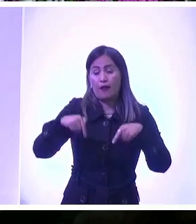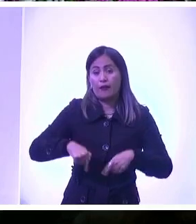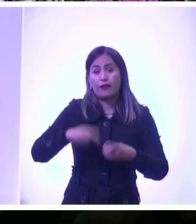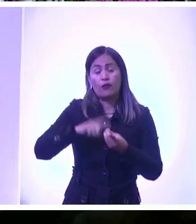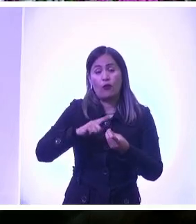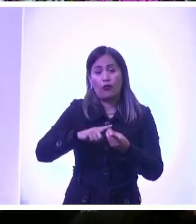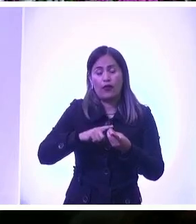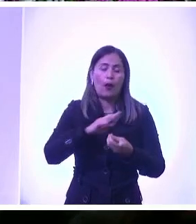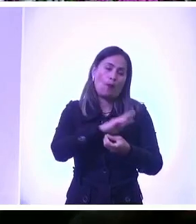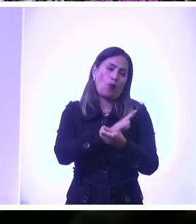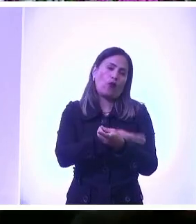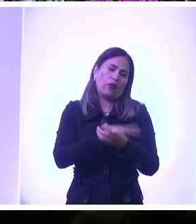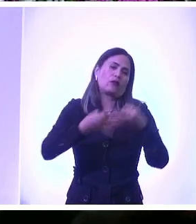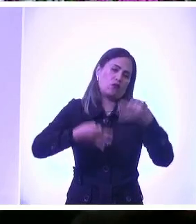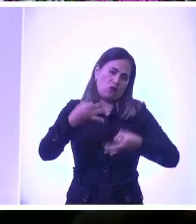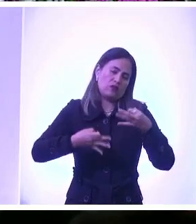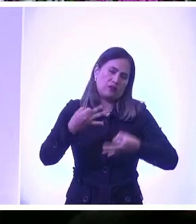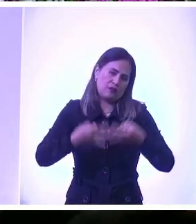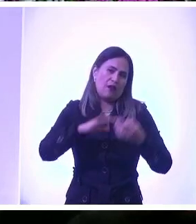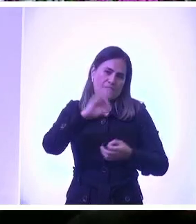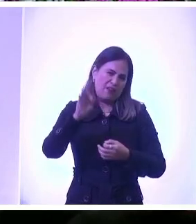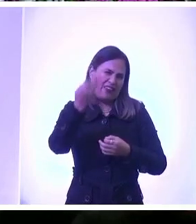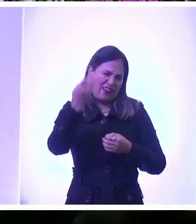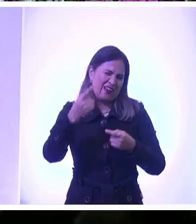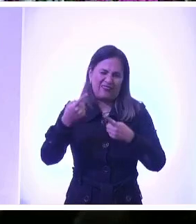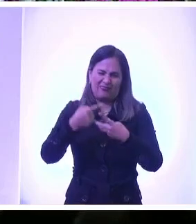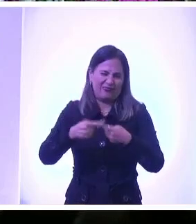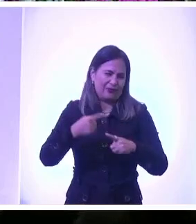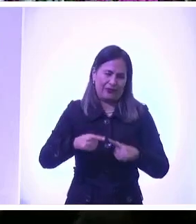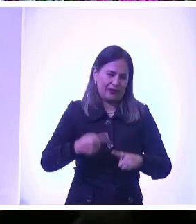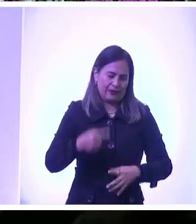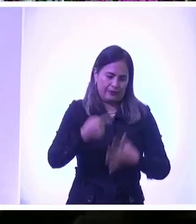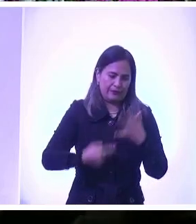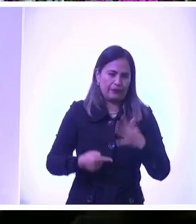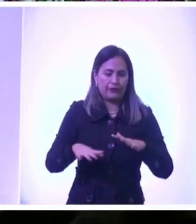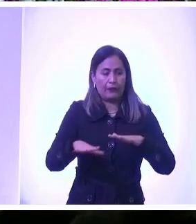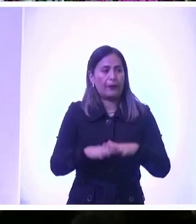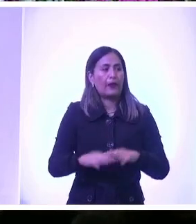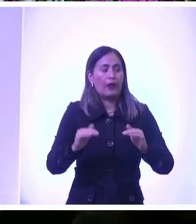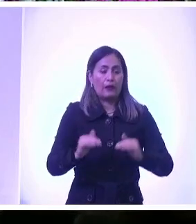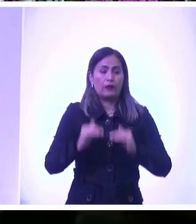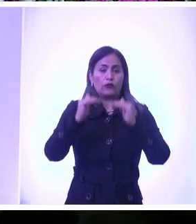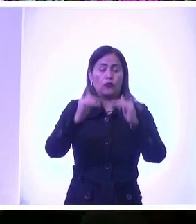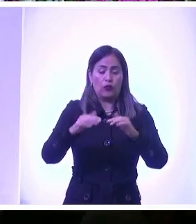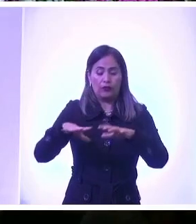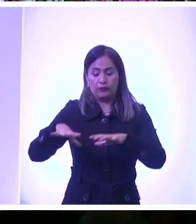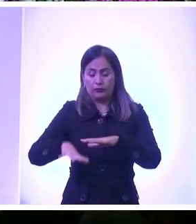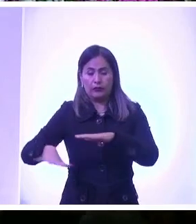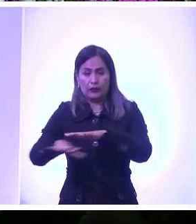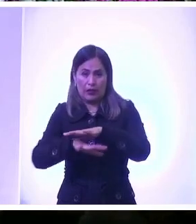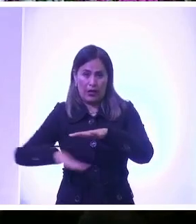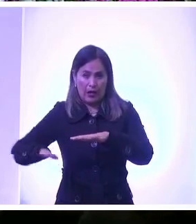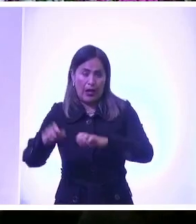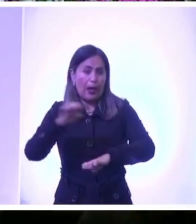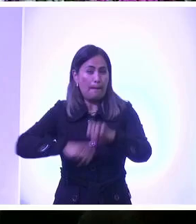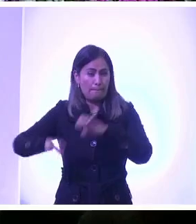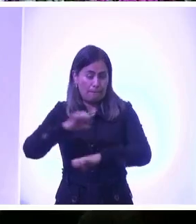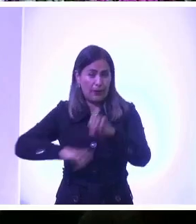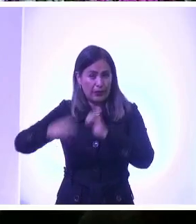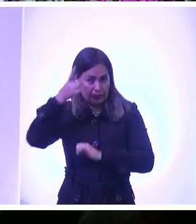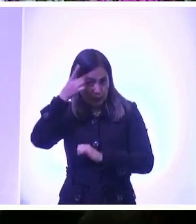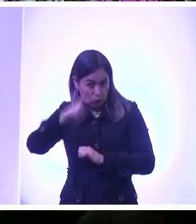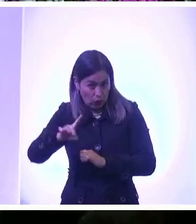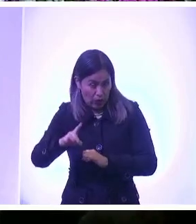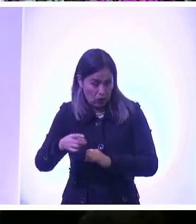poder judicial evidentemente tanto el federal como bueno el sector empresarial que somos muchísimos muchos los empresarios que hay en el